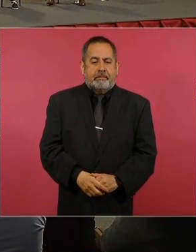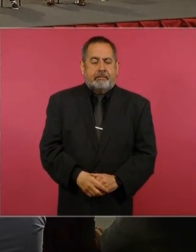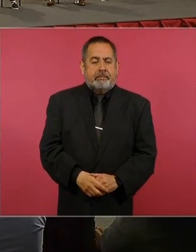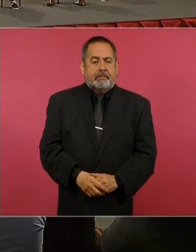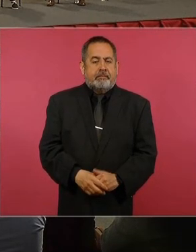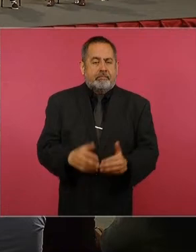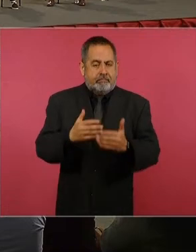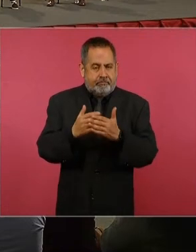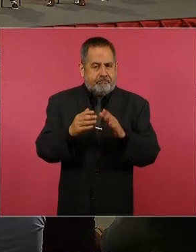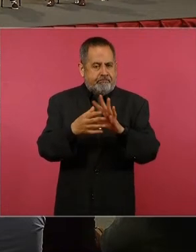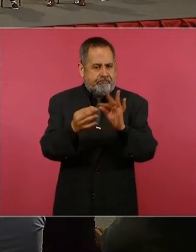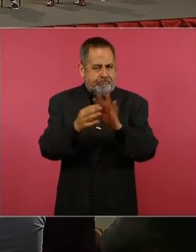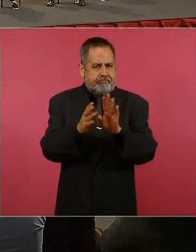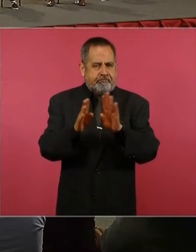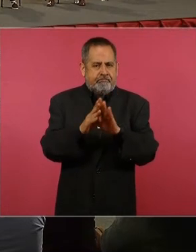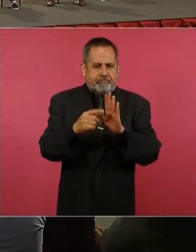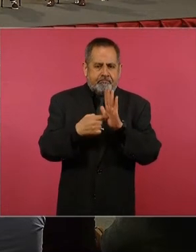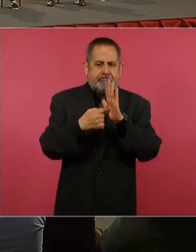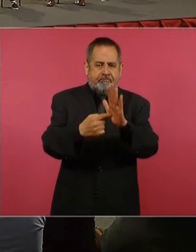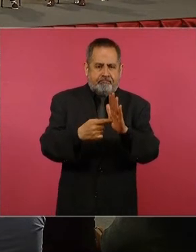hacer esto. Gracias